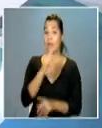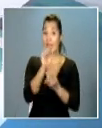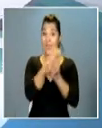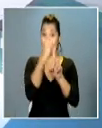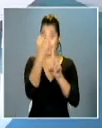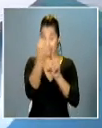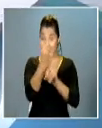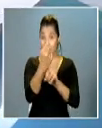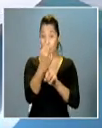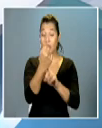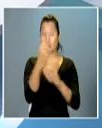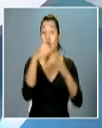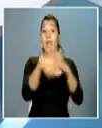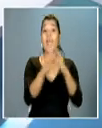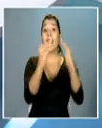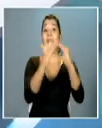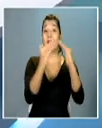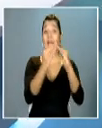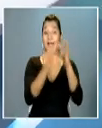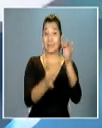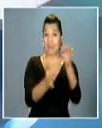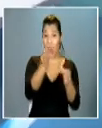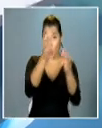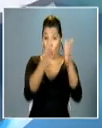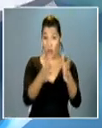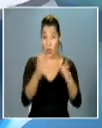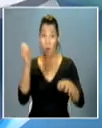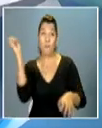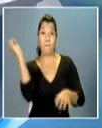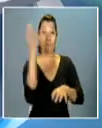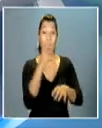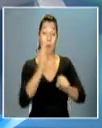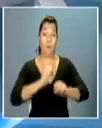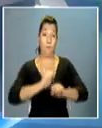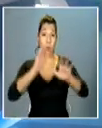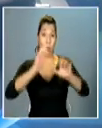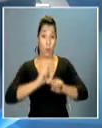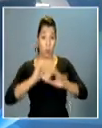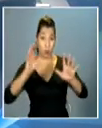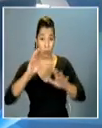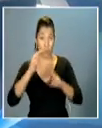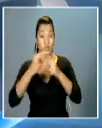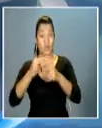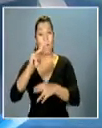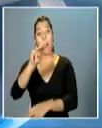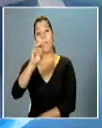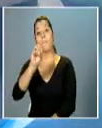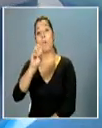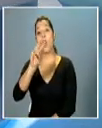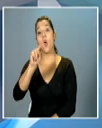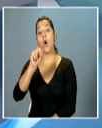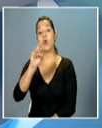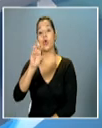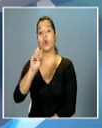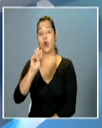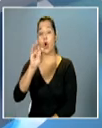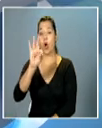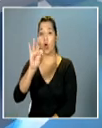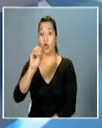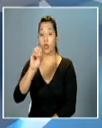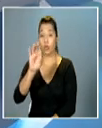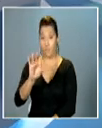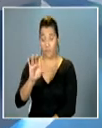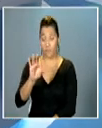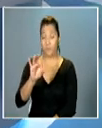en casa de un juez de la República que tiraron unas bombas Molotov. Correcto. A la casa, y se ha visto varios casos